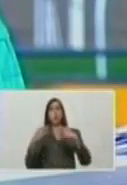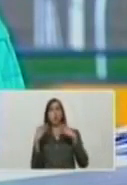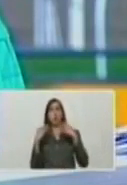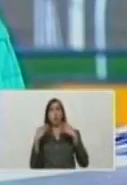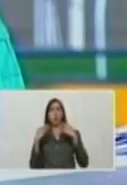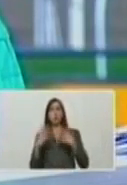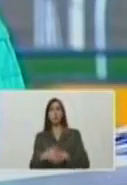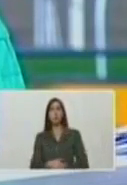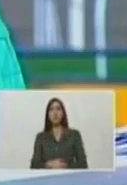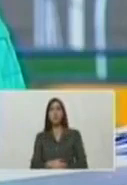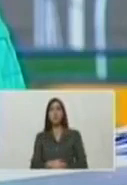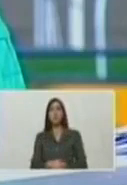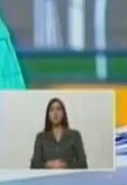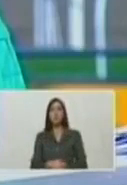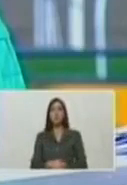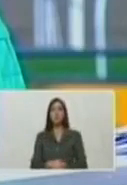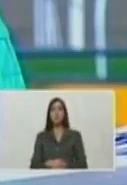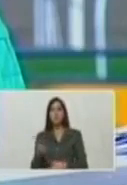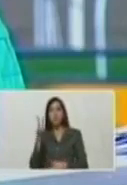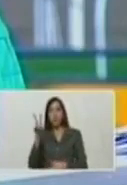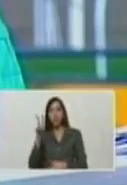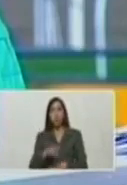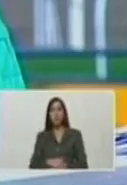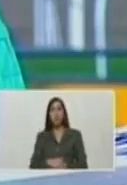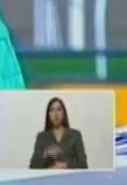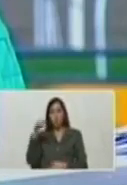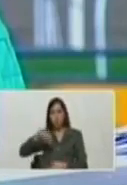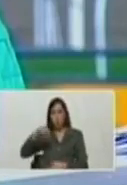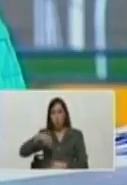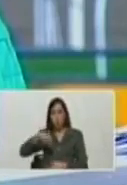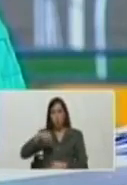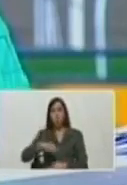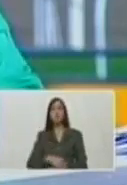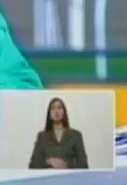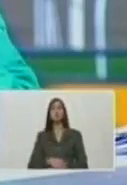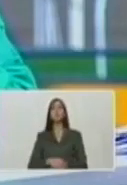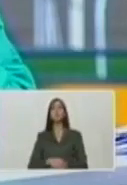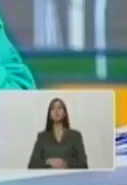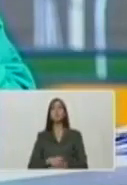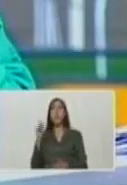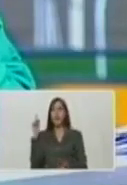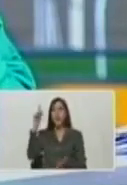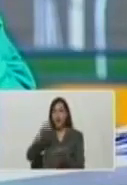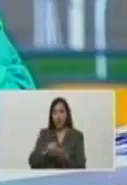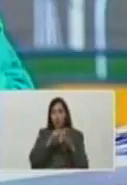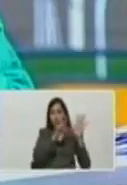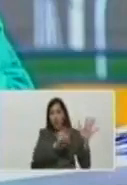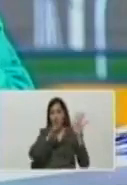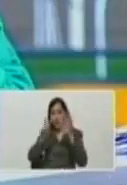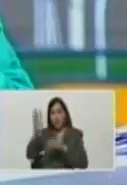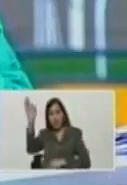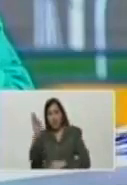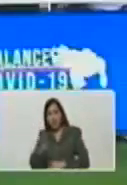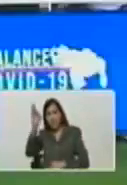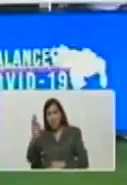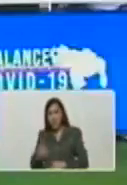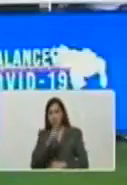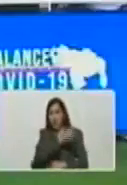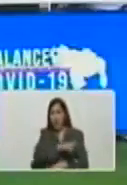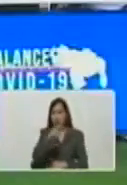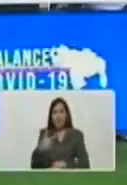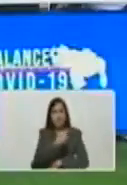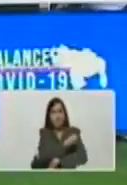que Venezuela ha llegado hoy, 31 de octubre, al 67% de la población